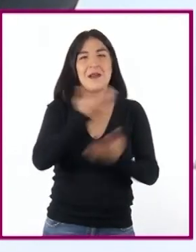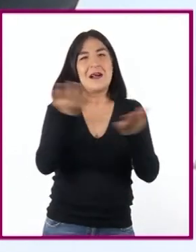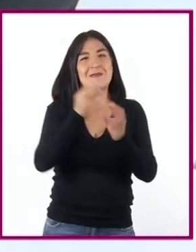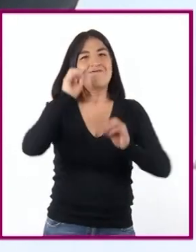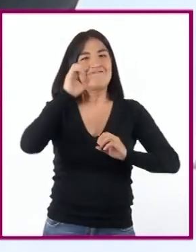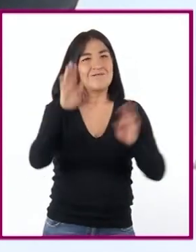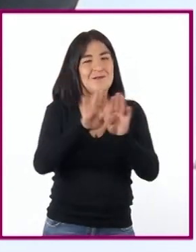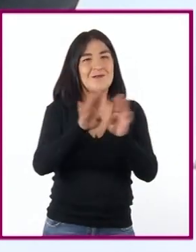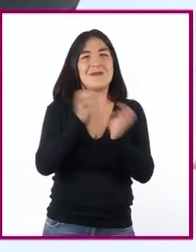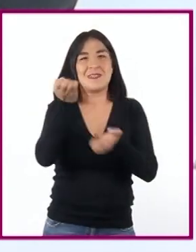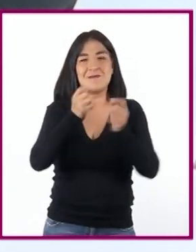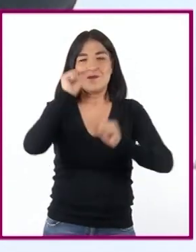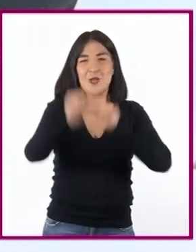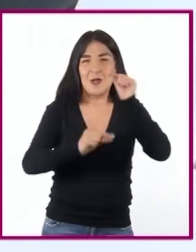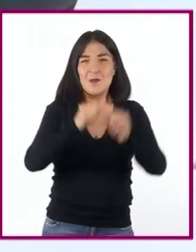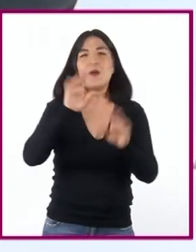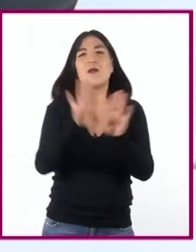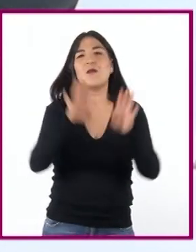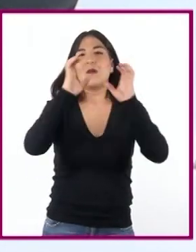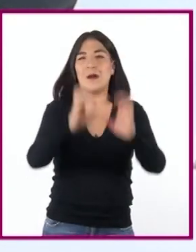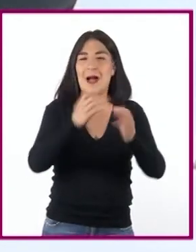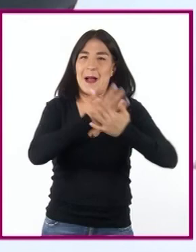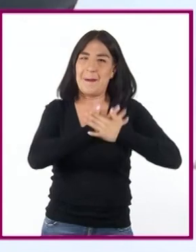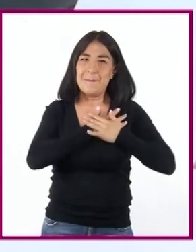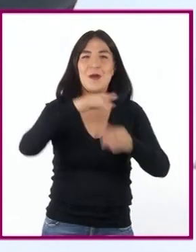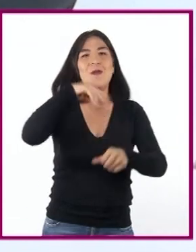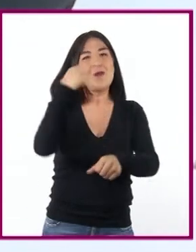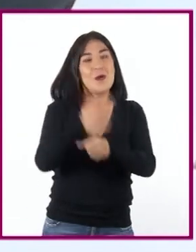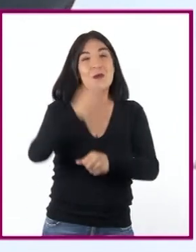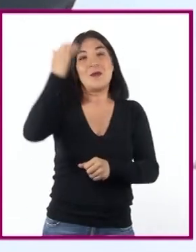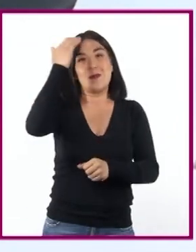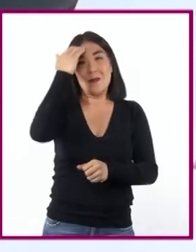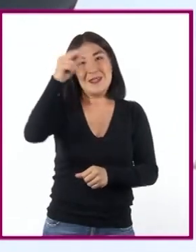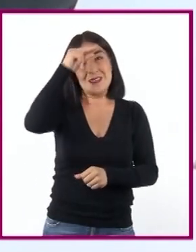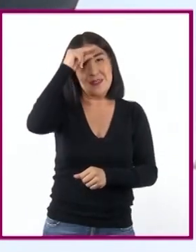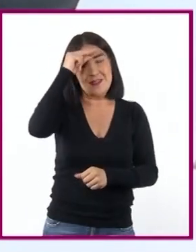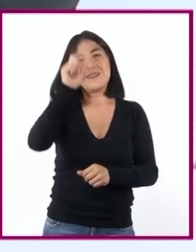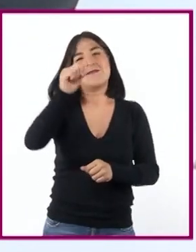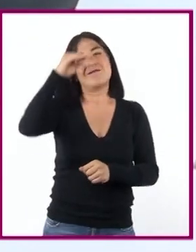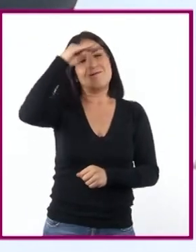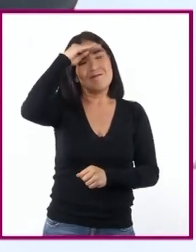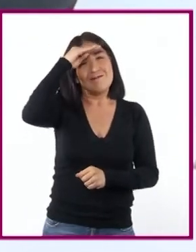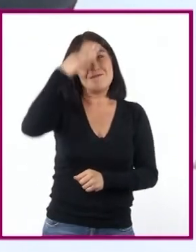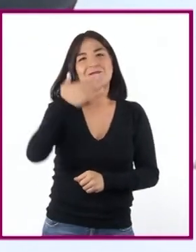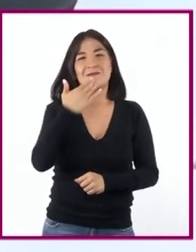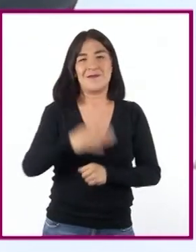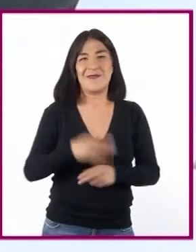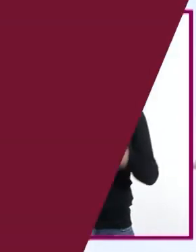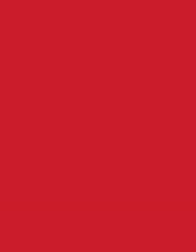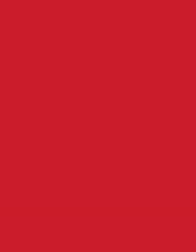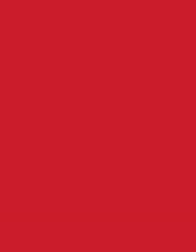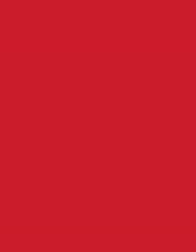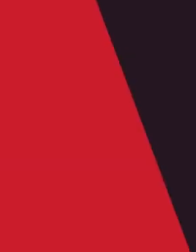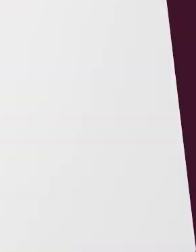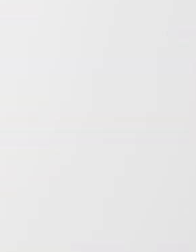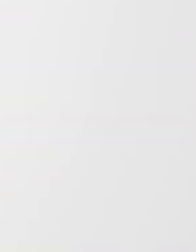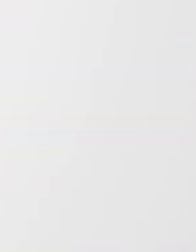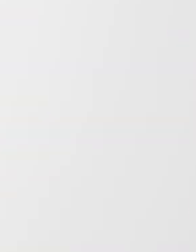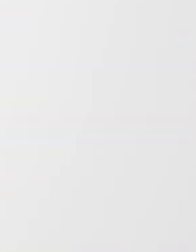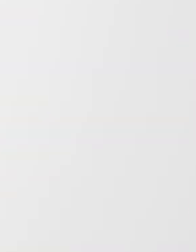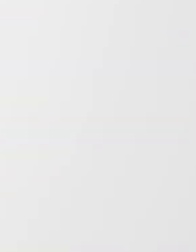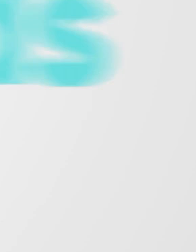La buena salud se conserva. Con amor, voluntad, conocimiento y conciencia. Hasta la próxima.